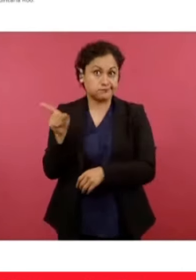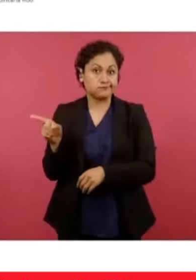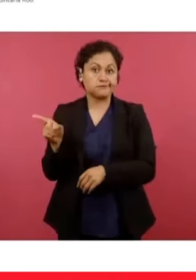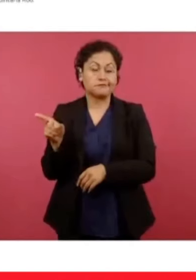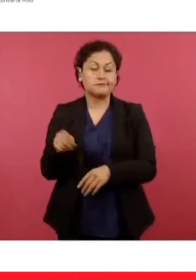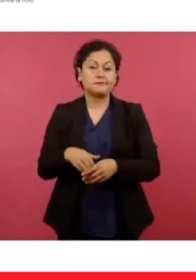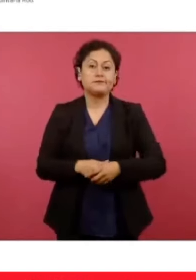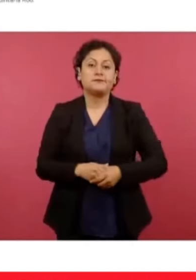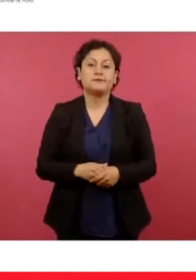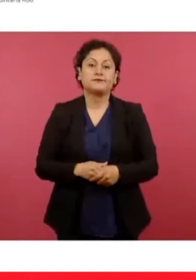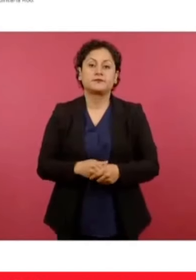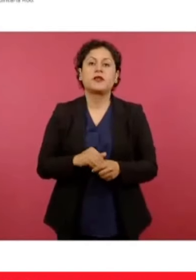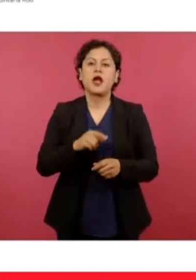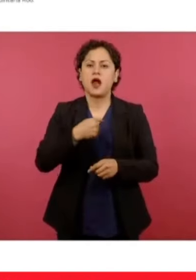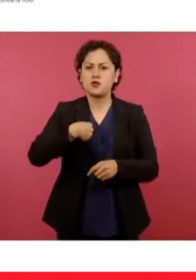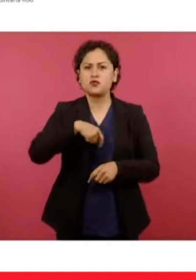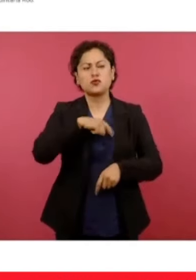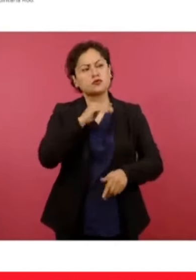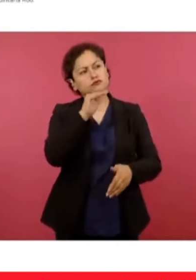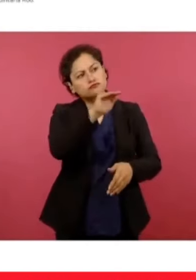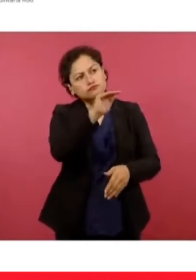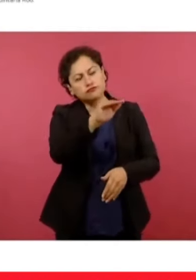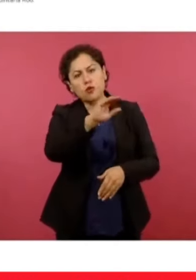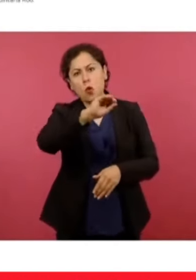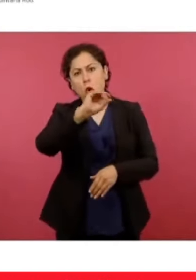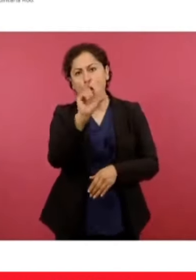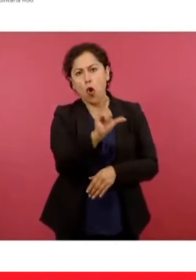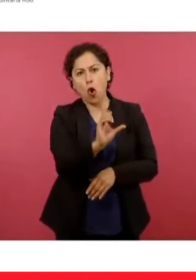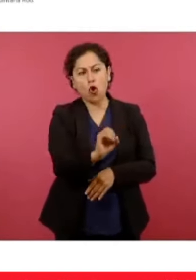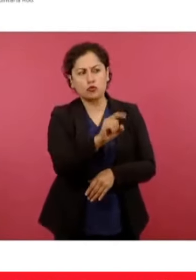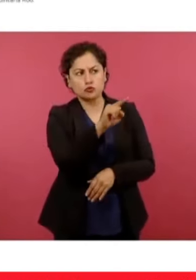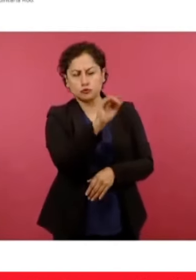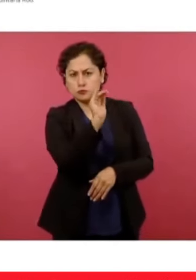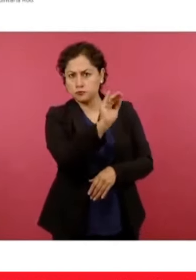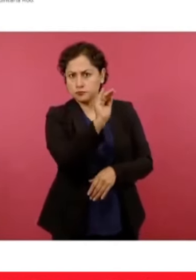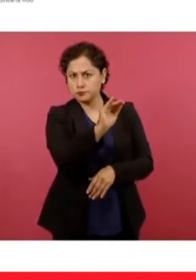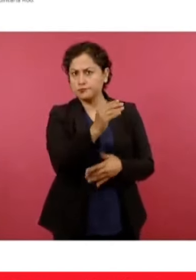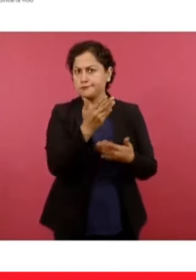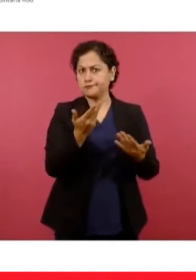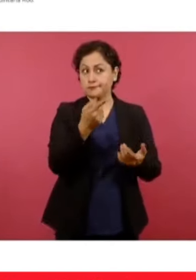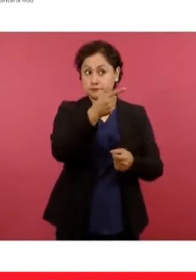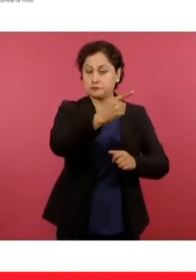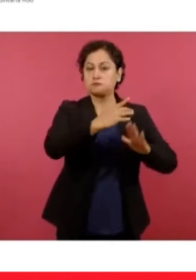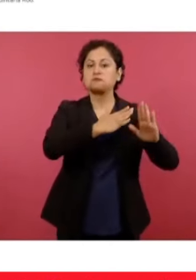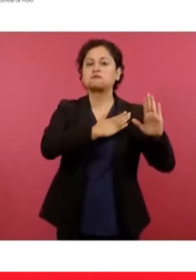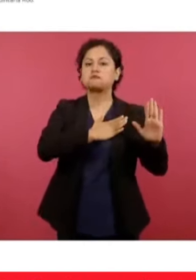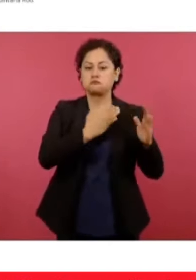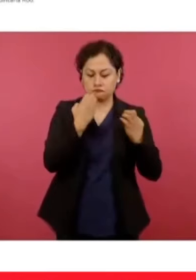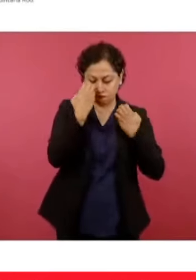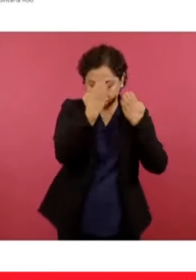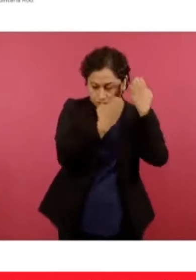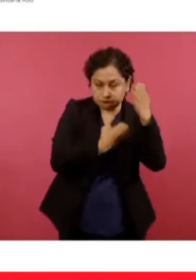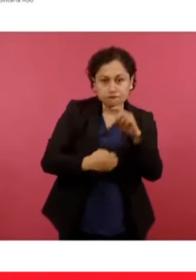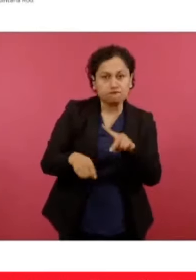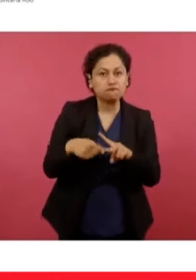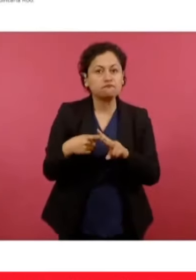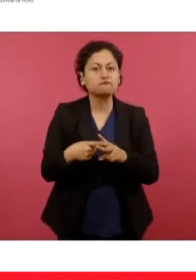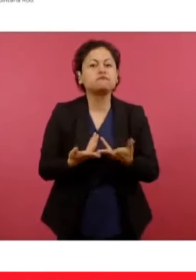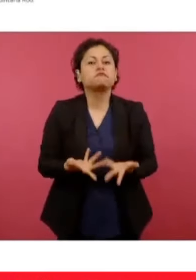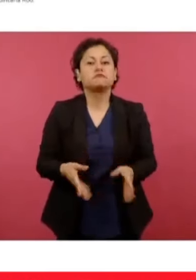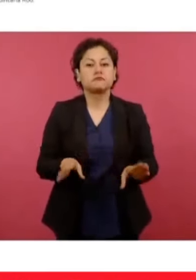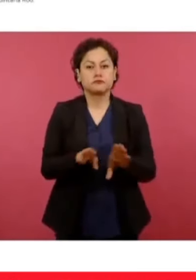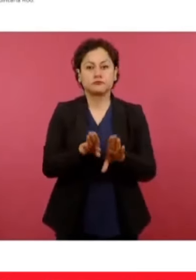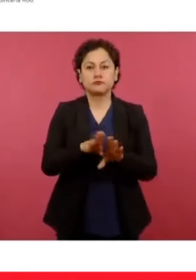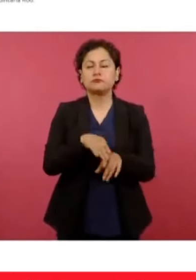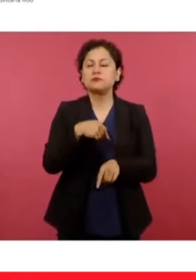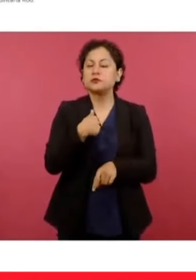con con oxogas se han comprometido a hacer una revisión muy importante en cuanto a sus precios yo estoy seguro que con esas